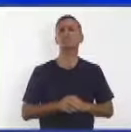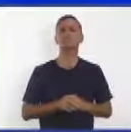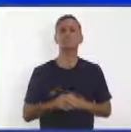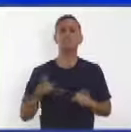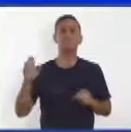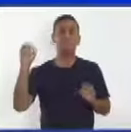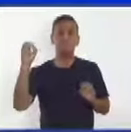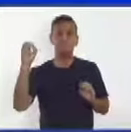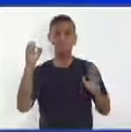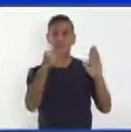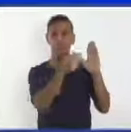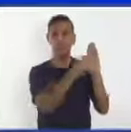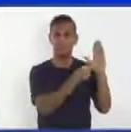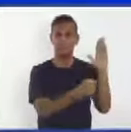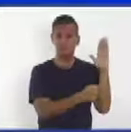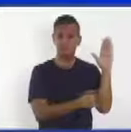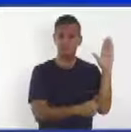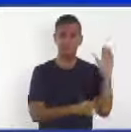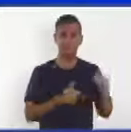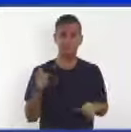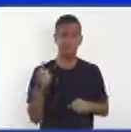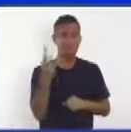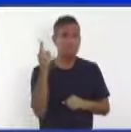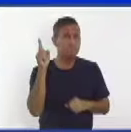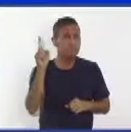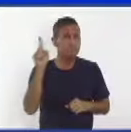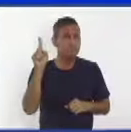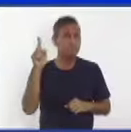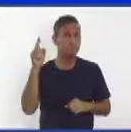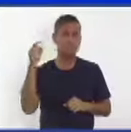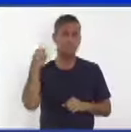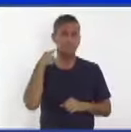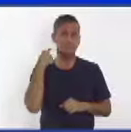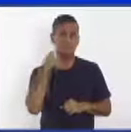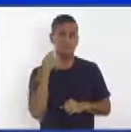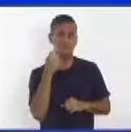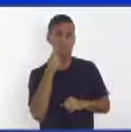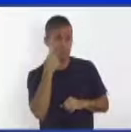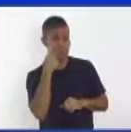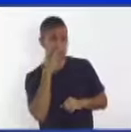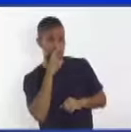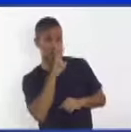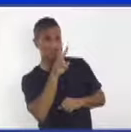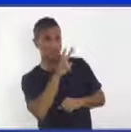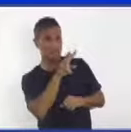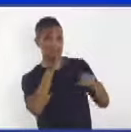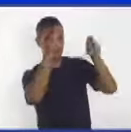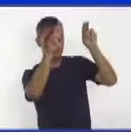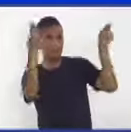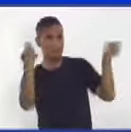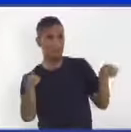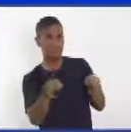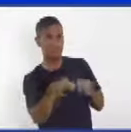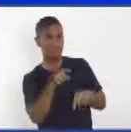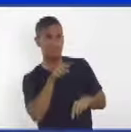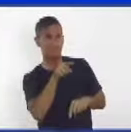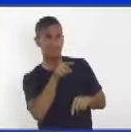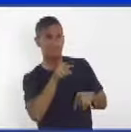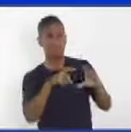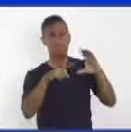a los estudiantes de primer año pueden ver en pantalla que los contenidos